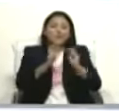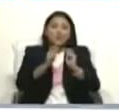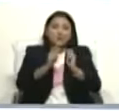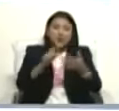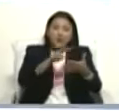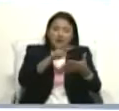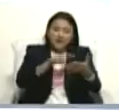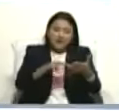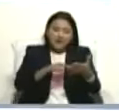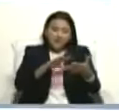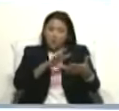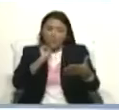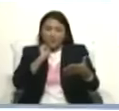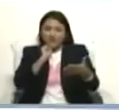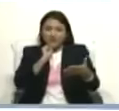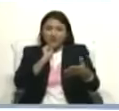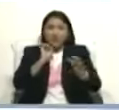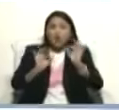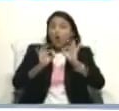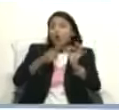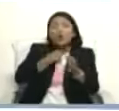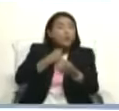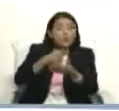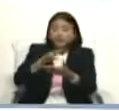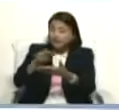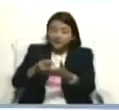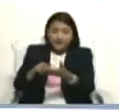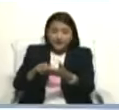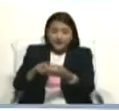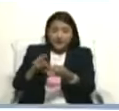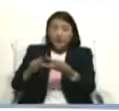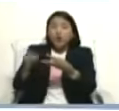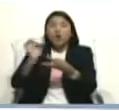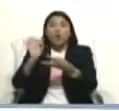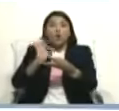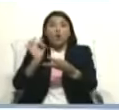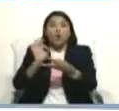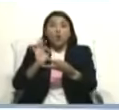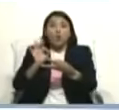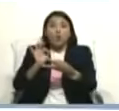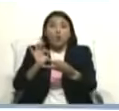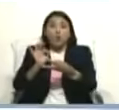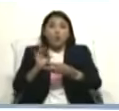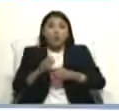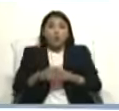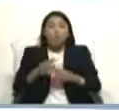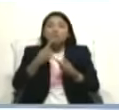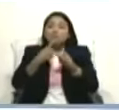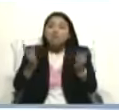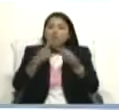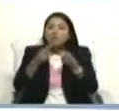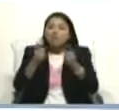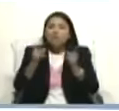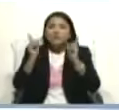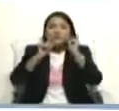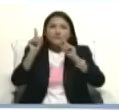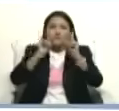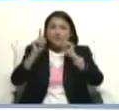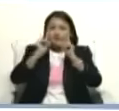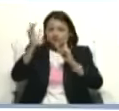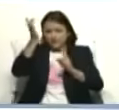bien, o no les gusta leer, o sencillamente se dedican al oficio de mentir, porque